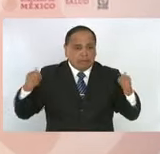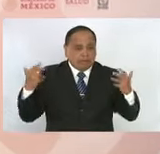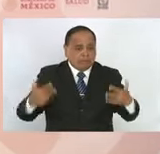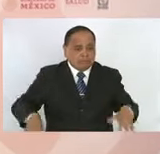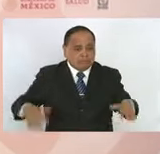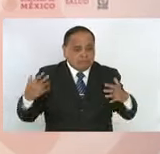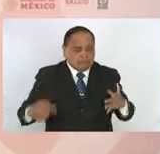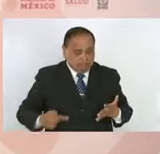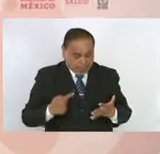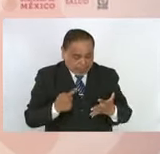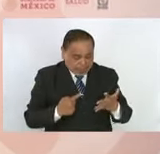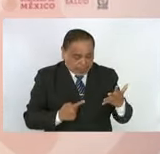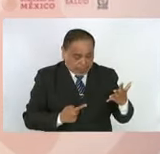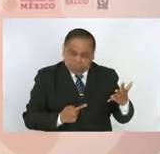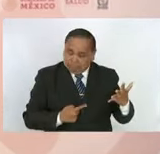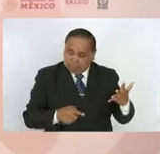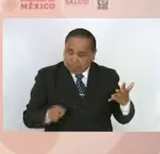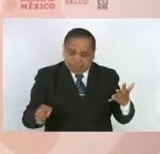verdaderamente